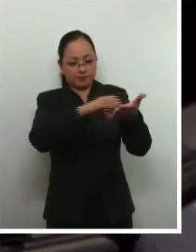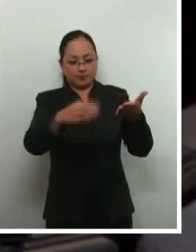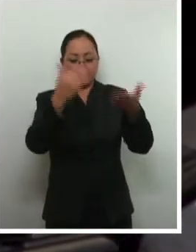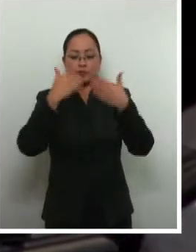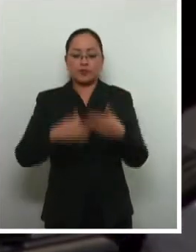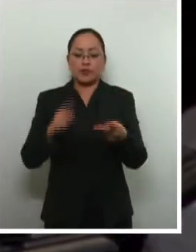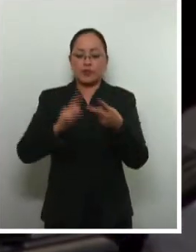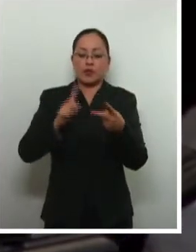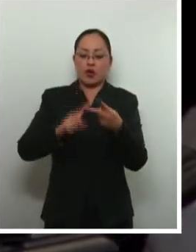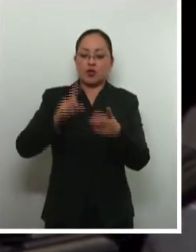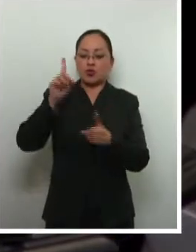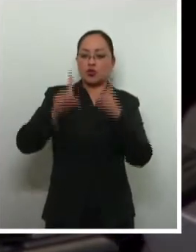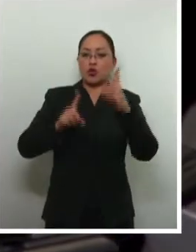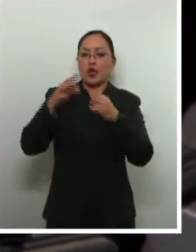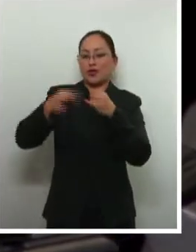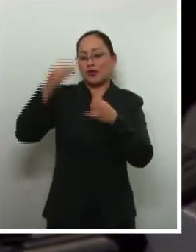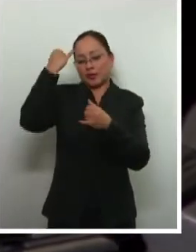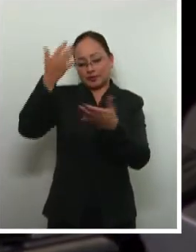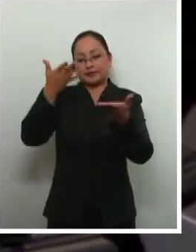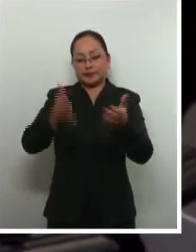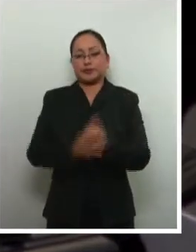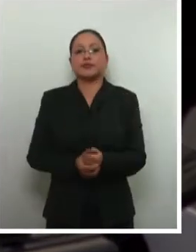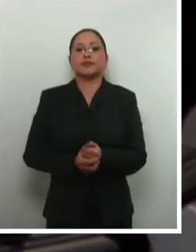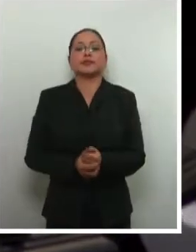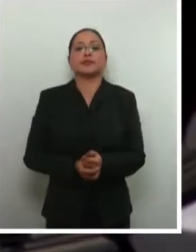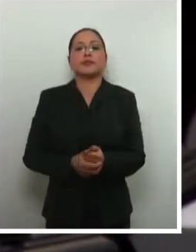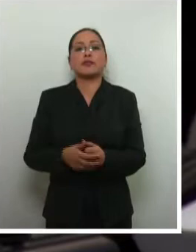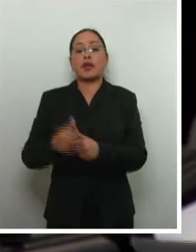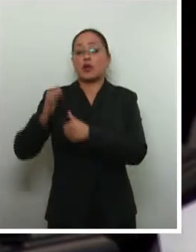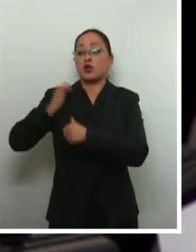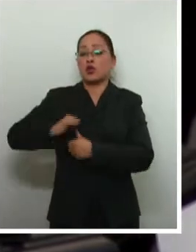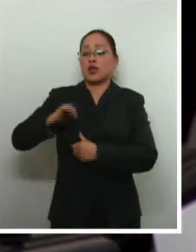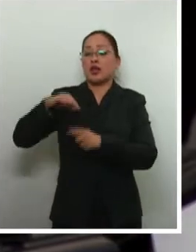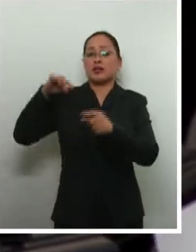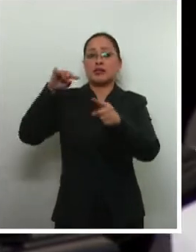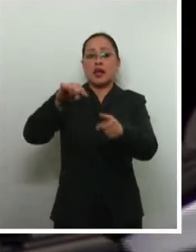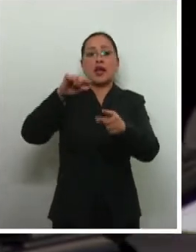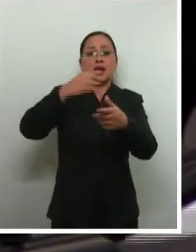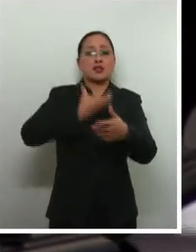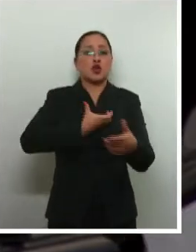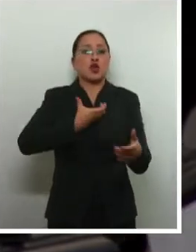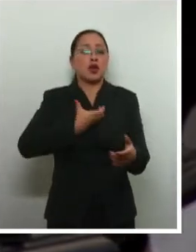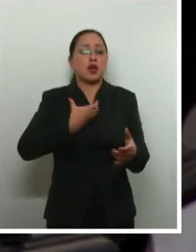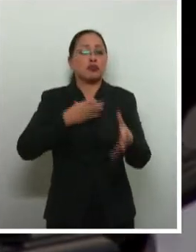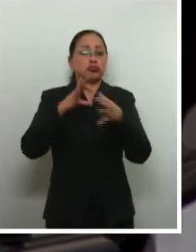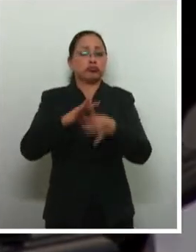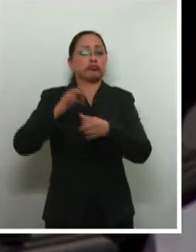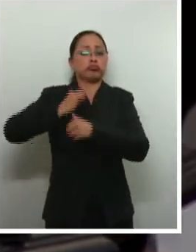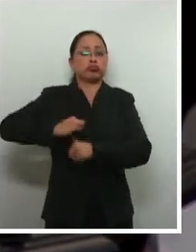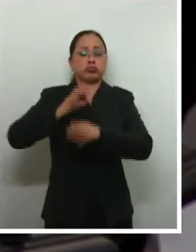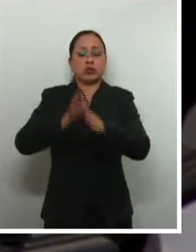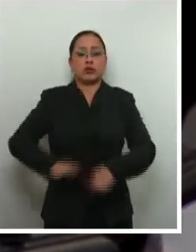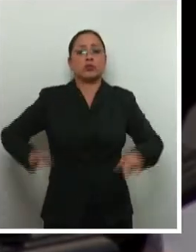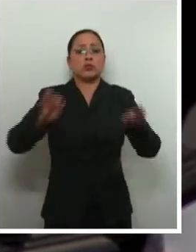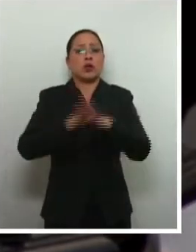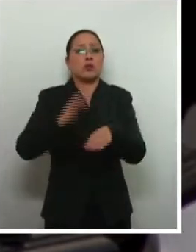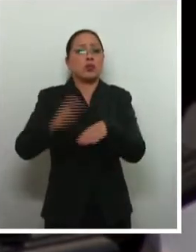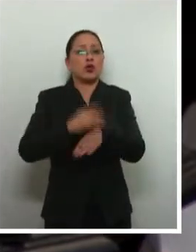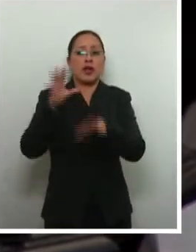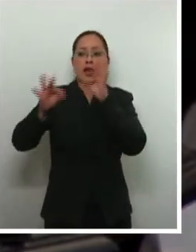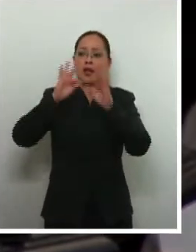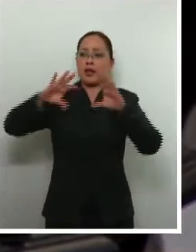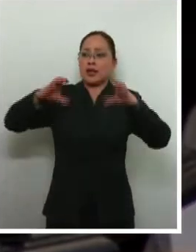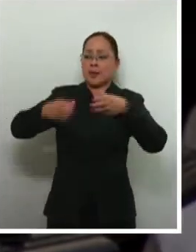Segunda cuestión, y termino: ¿por qué esa autoridad del centro histórico, que es tan importante, no se elige por